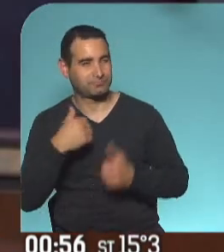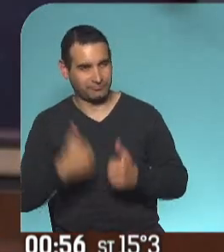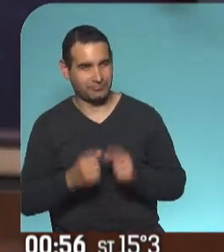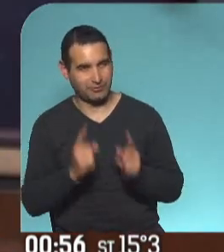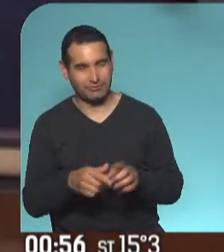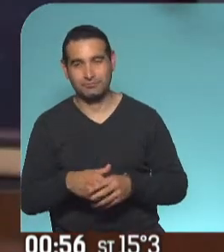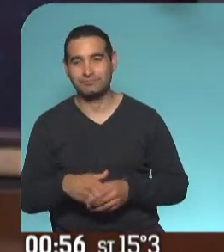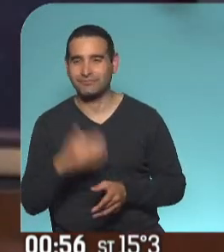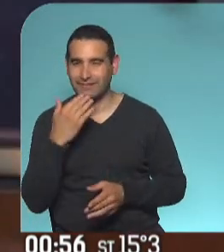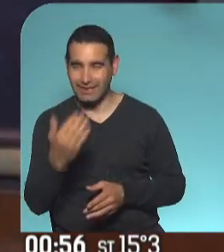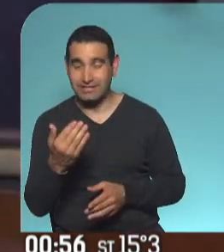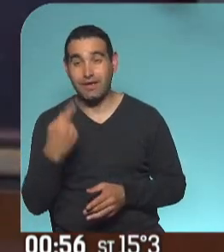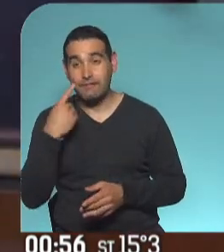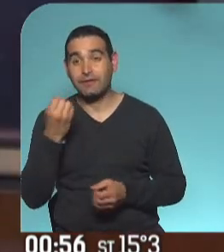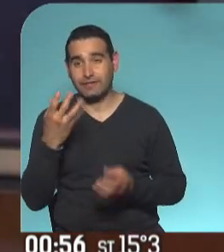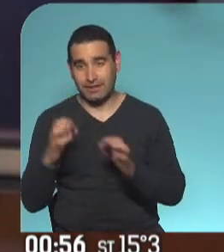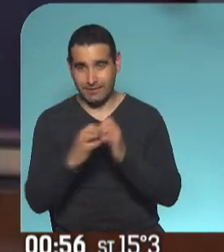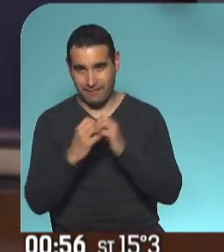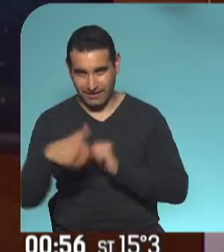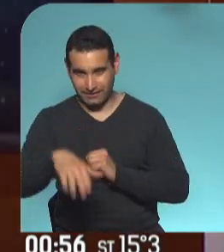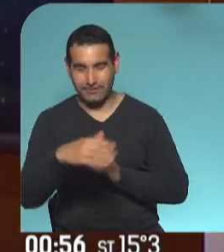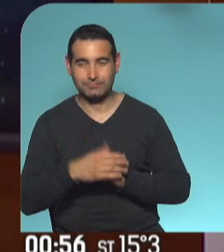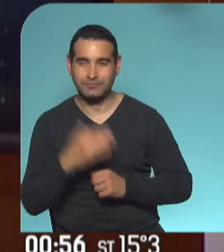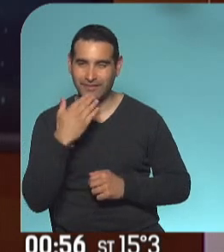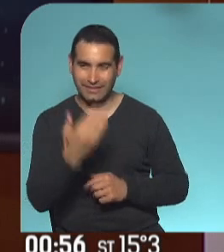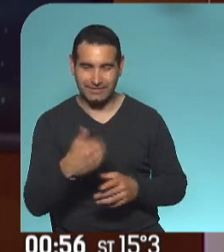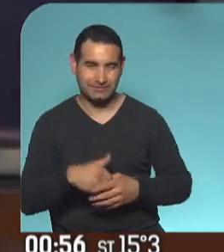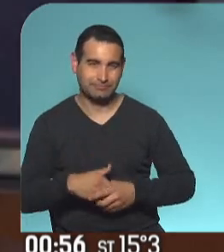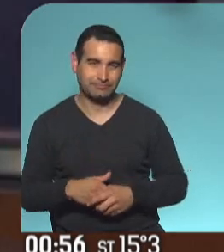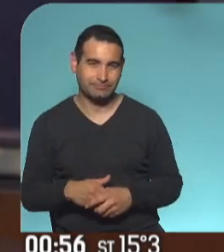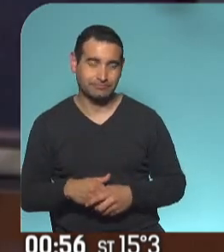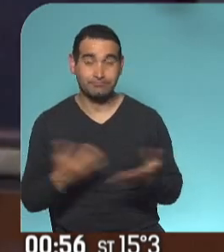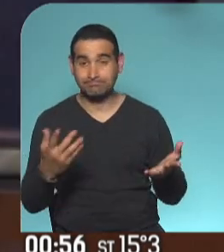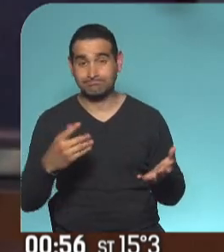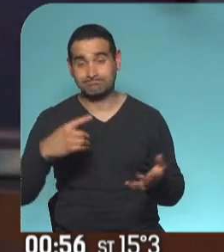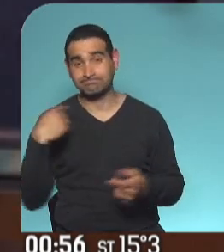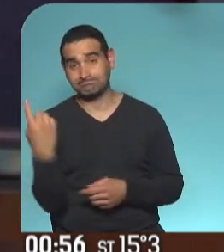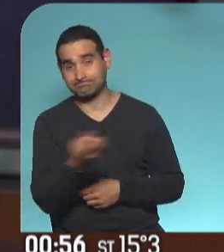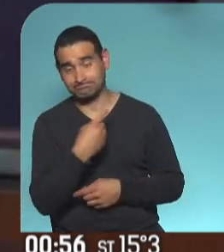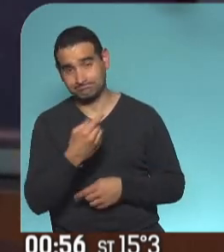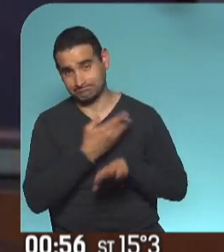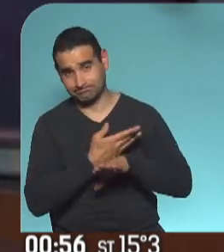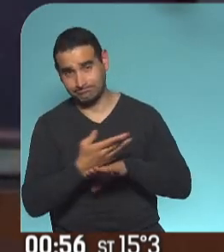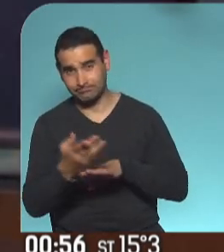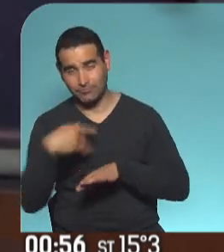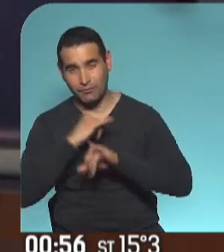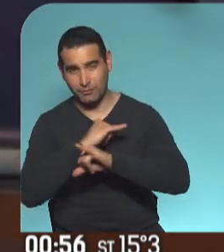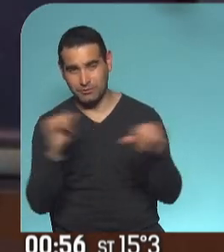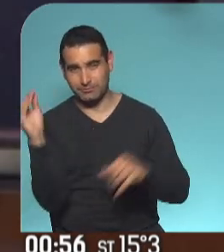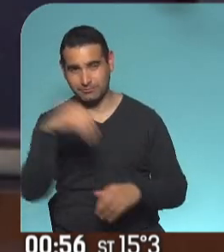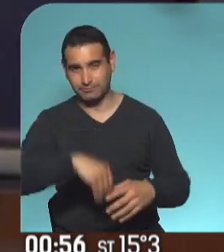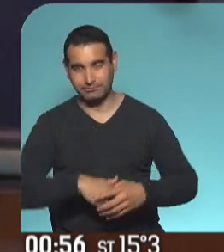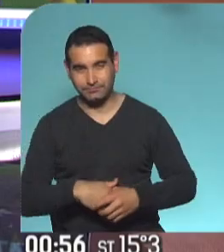bien ahí estamos y esperamos los debates muchas gracias recibidas gracias y nosotros continuamos con mucha más